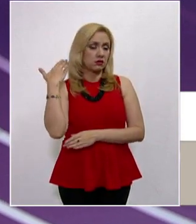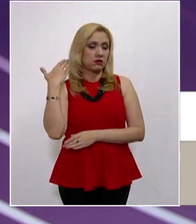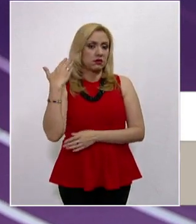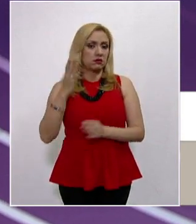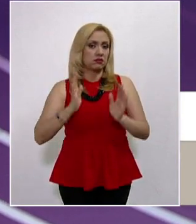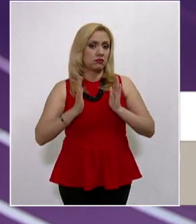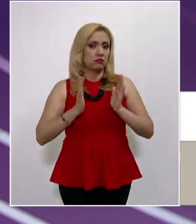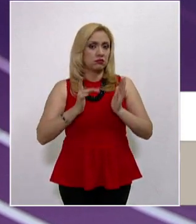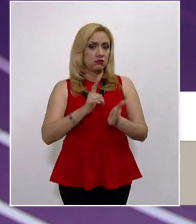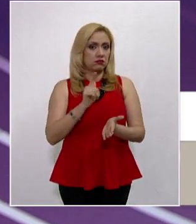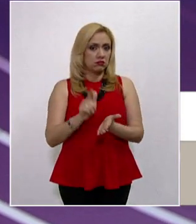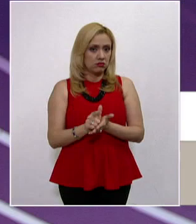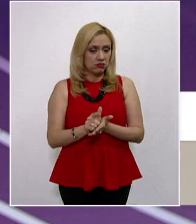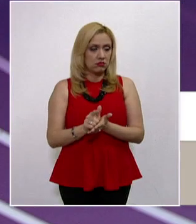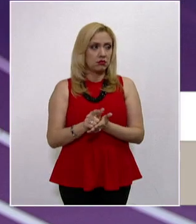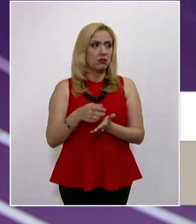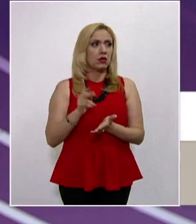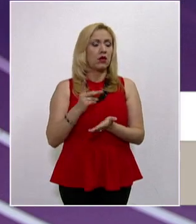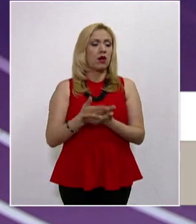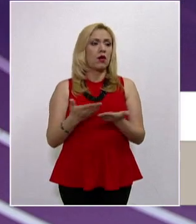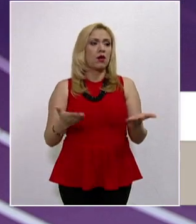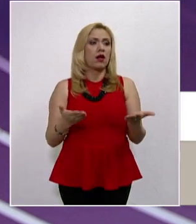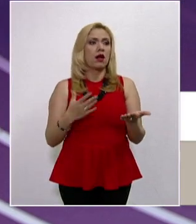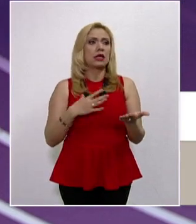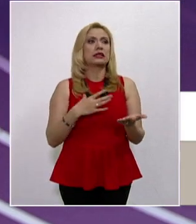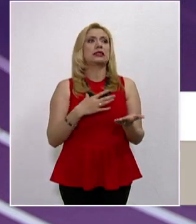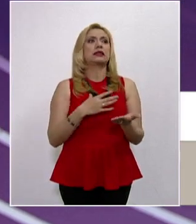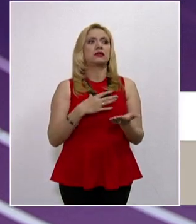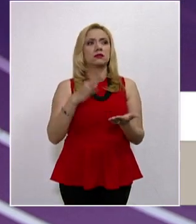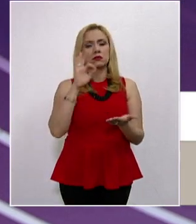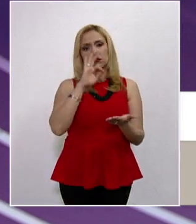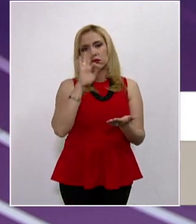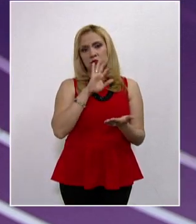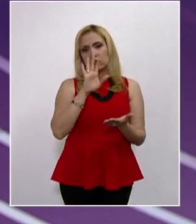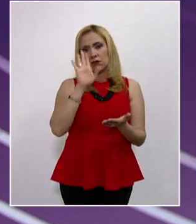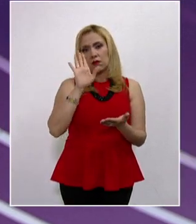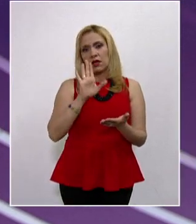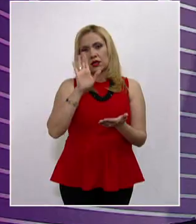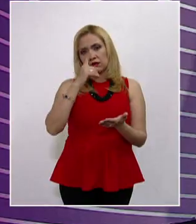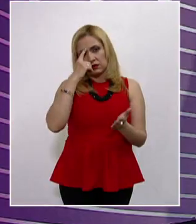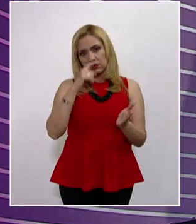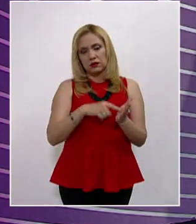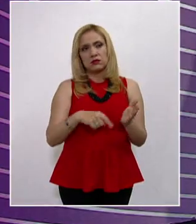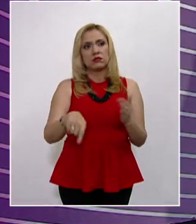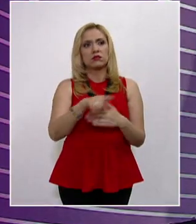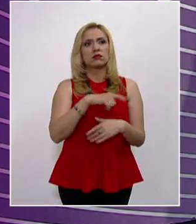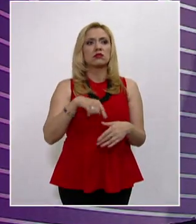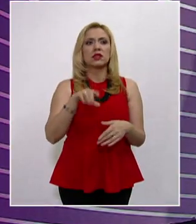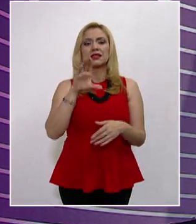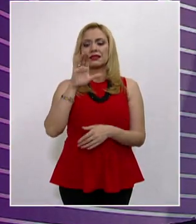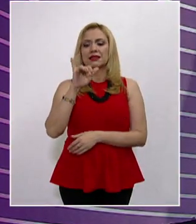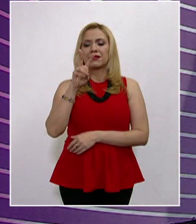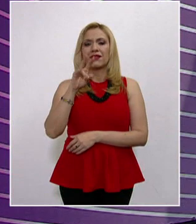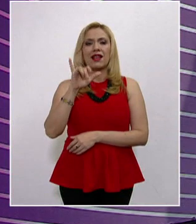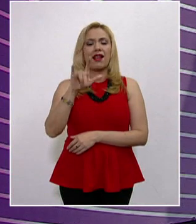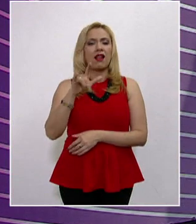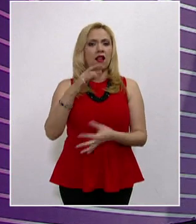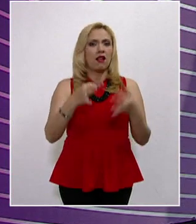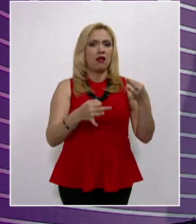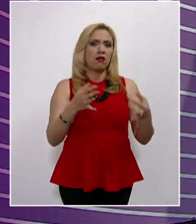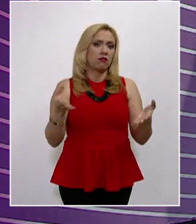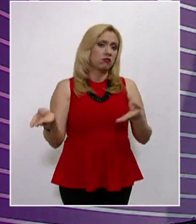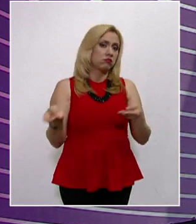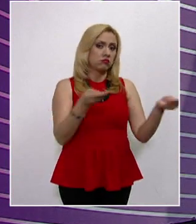Foro Militar, pero ahora se plantea la posibilidad de haber un pronunciamiento por parte de instancias civiles, lo cual genera un